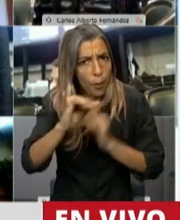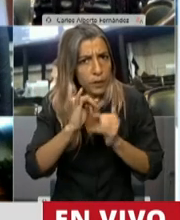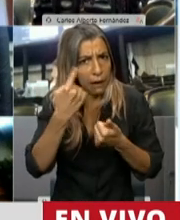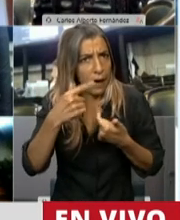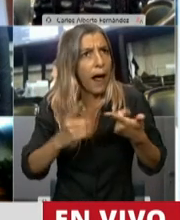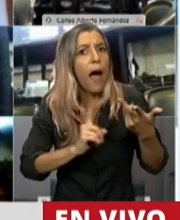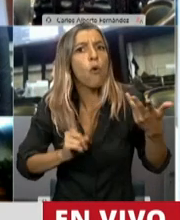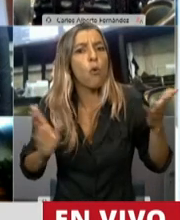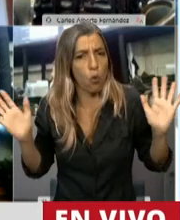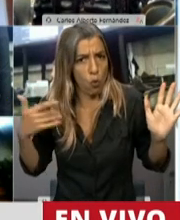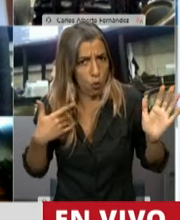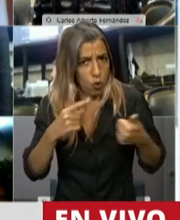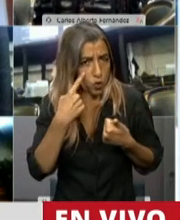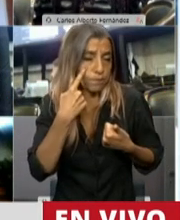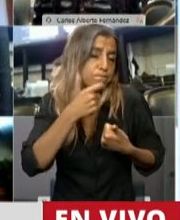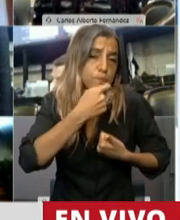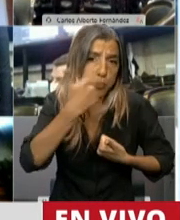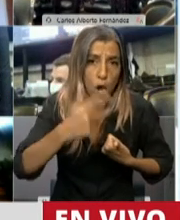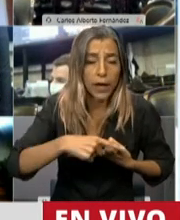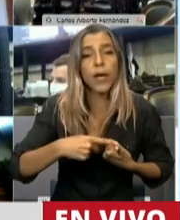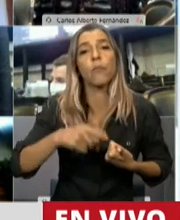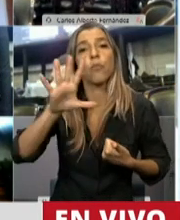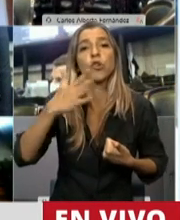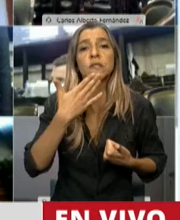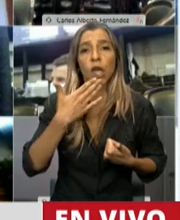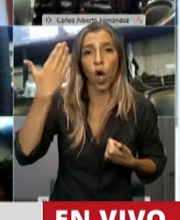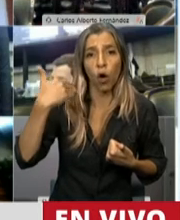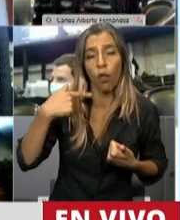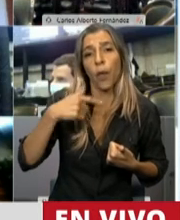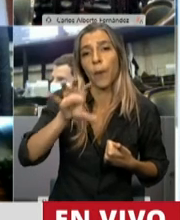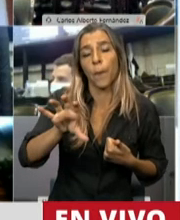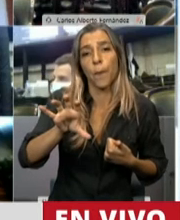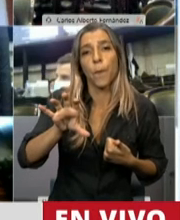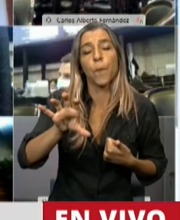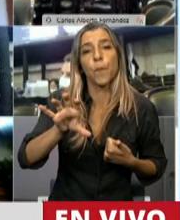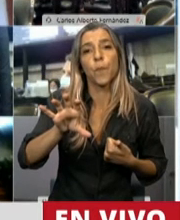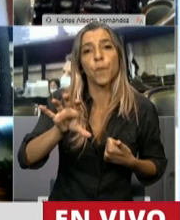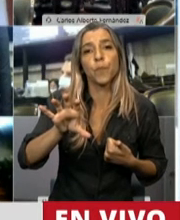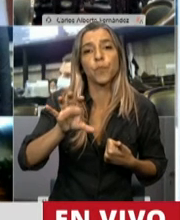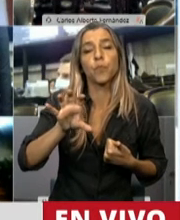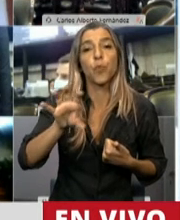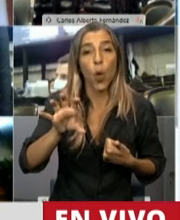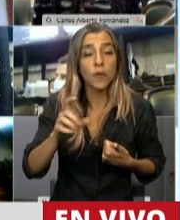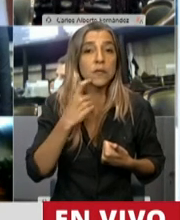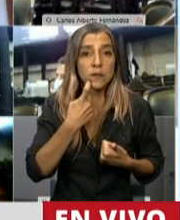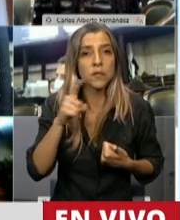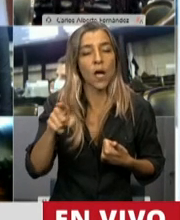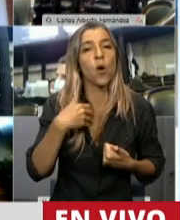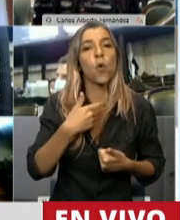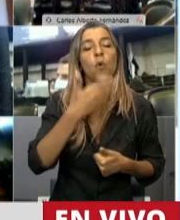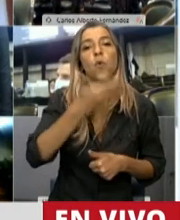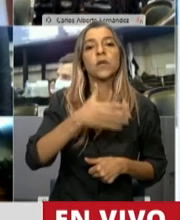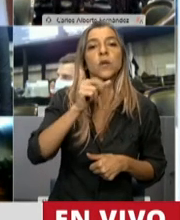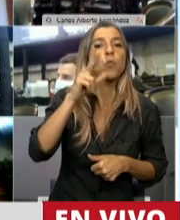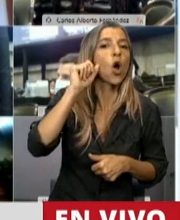concretos podemos enumerar. El 5 de abril, en la provincia de San Luis, Florencia Morales